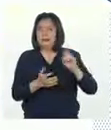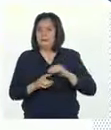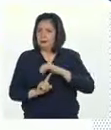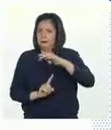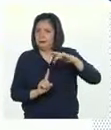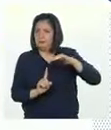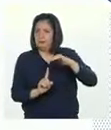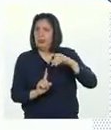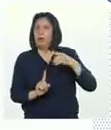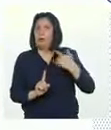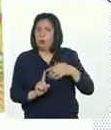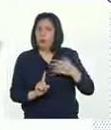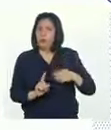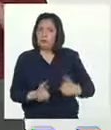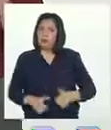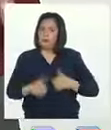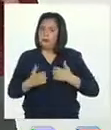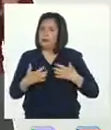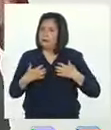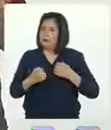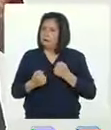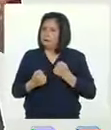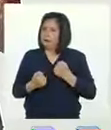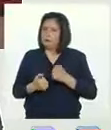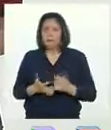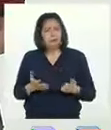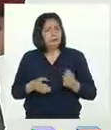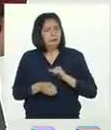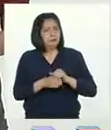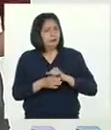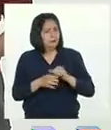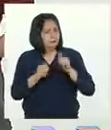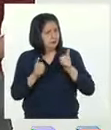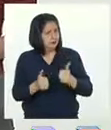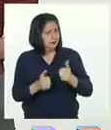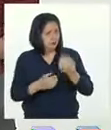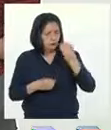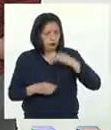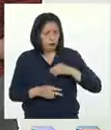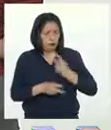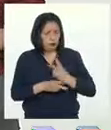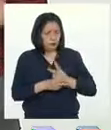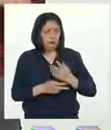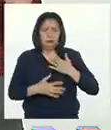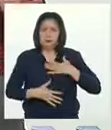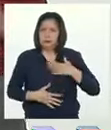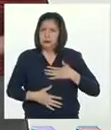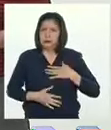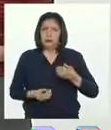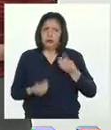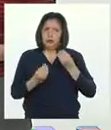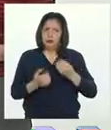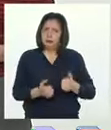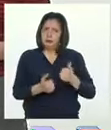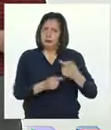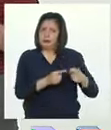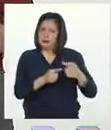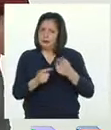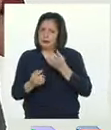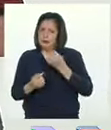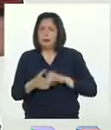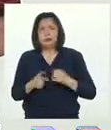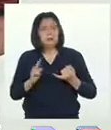nos recuerda que tener una vida saludable no solo involucra prácticas relacionadas a nuestro cuidado personal, como consumir alimentos